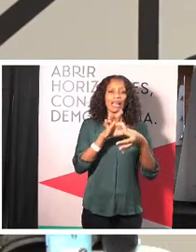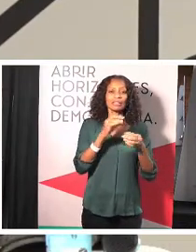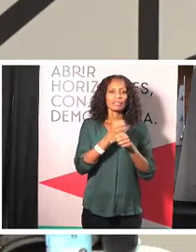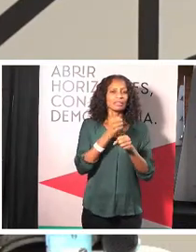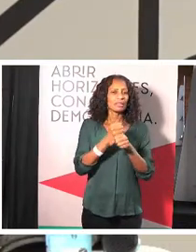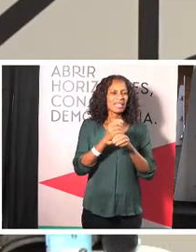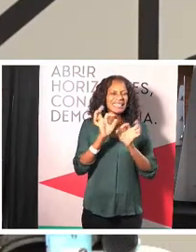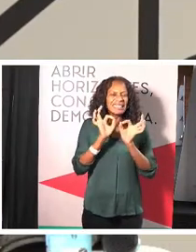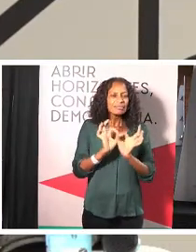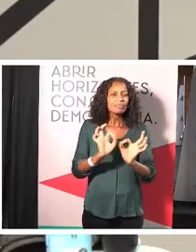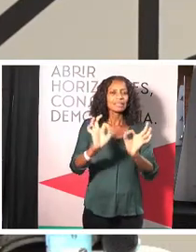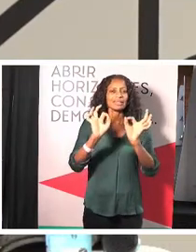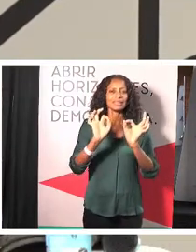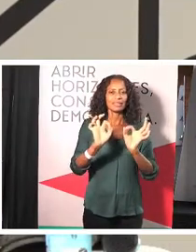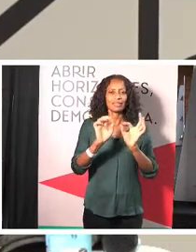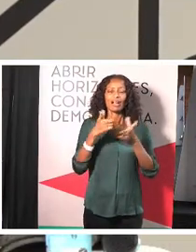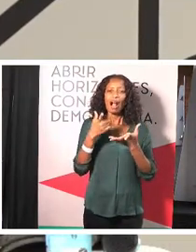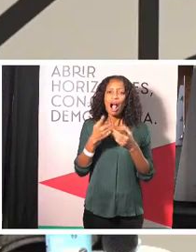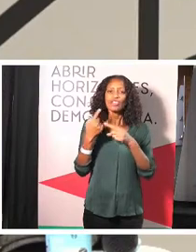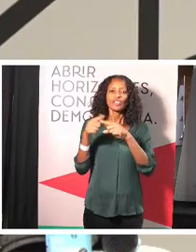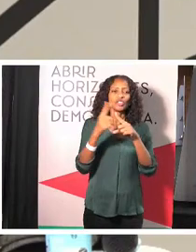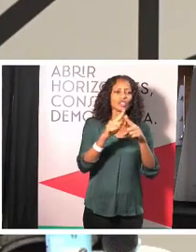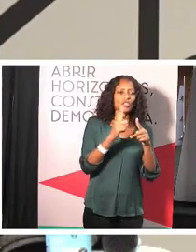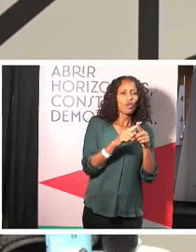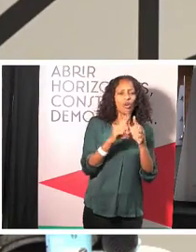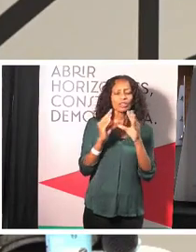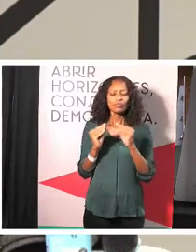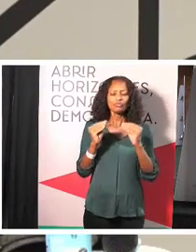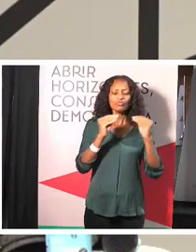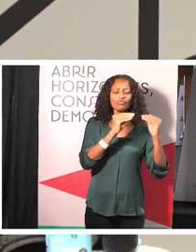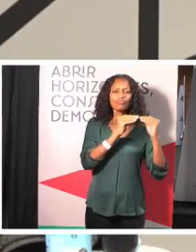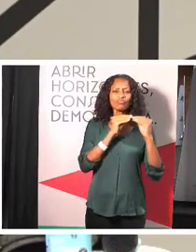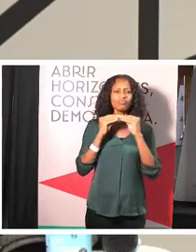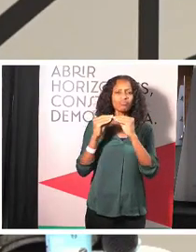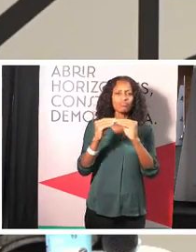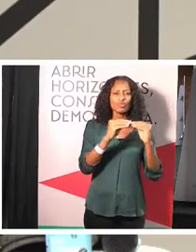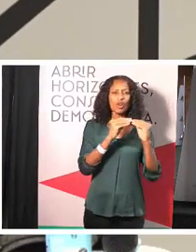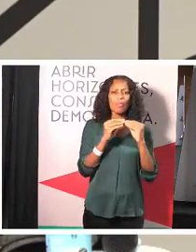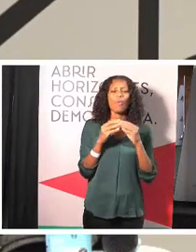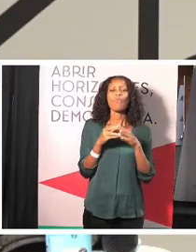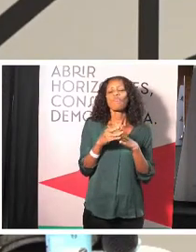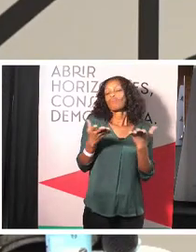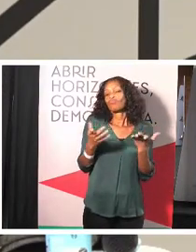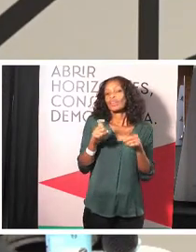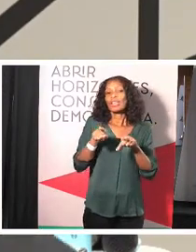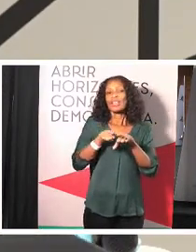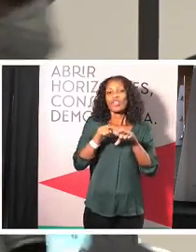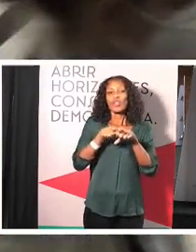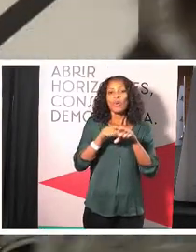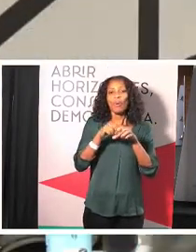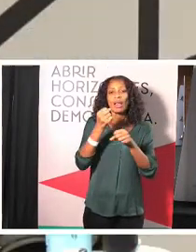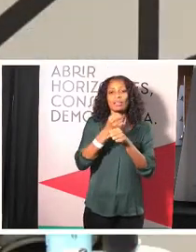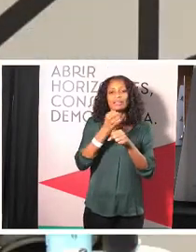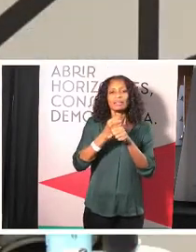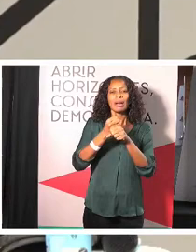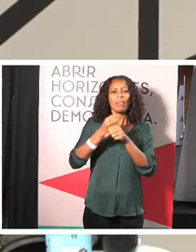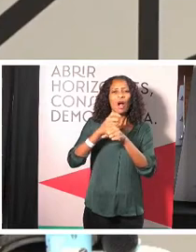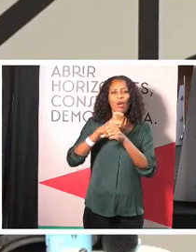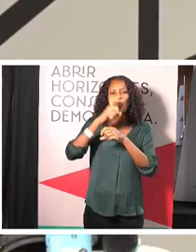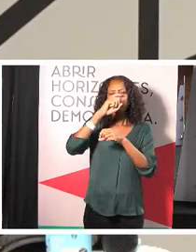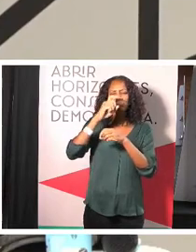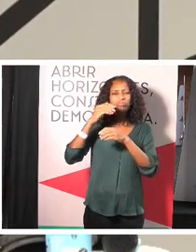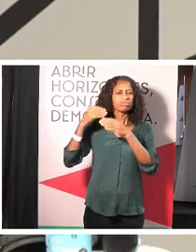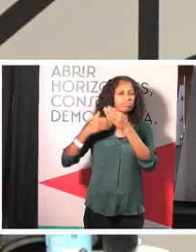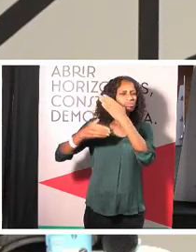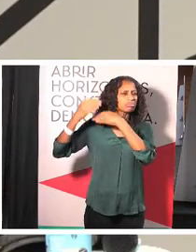que tiene algunos elementos en común con el trabajo tradicional que ha existido a lo largo de la historia, que es el trabajo autónomo, y otros elementos en